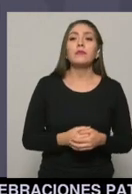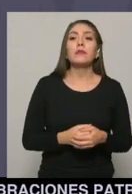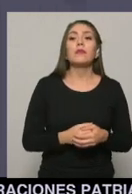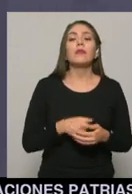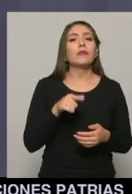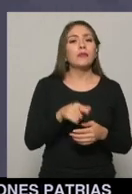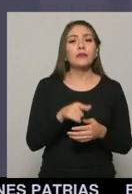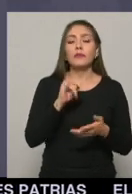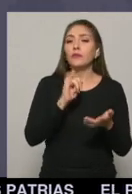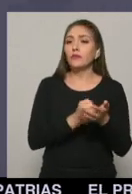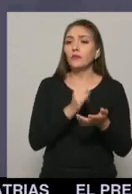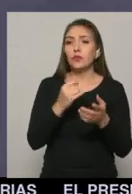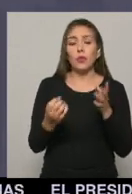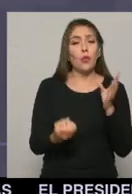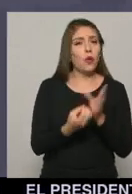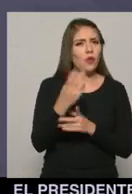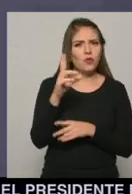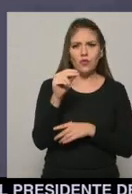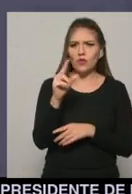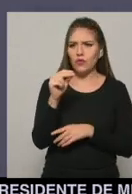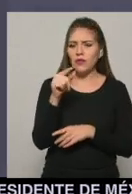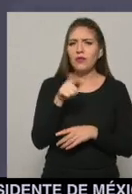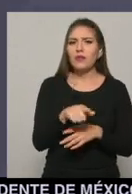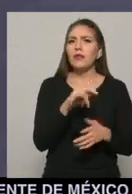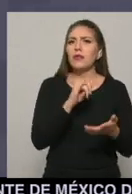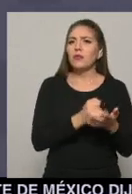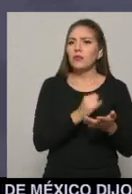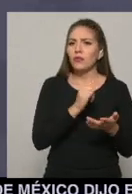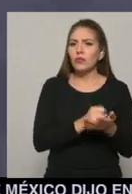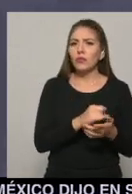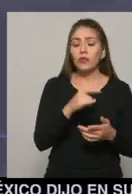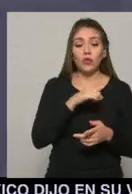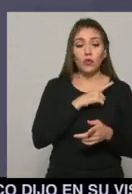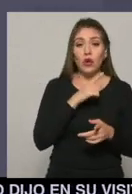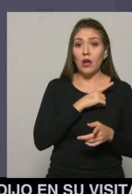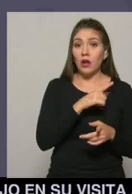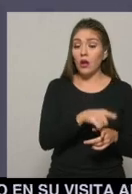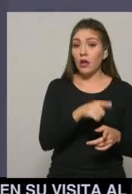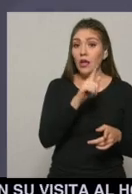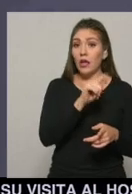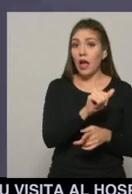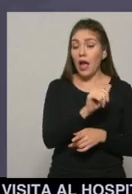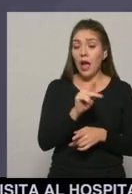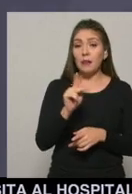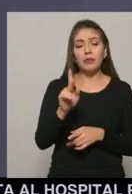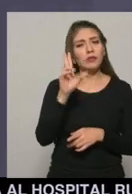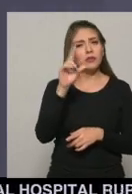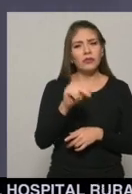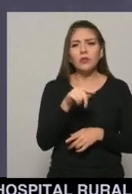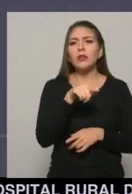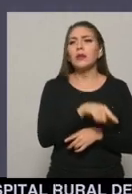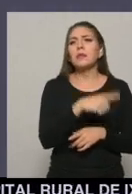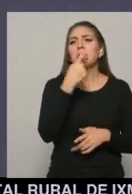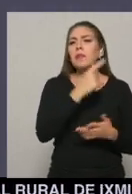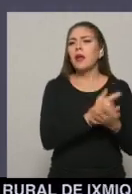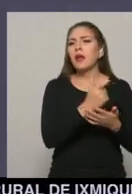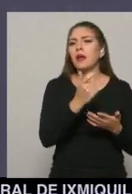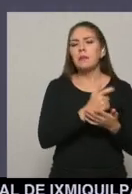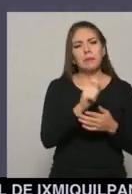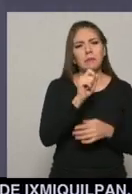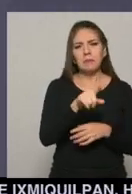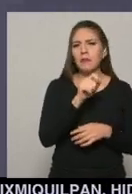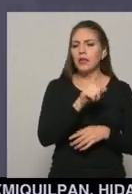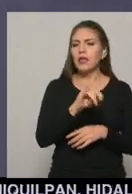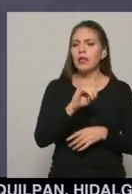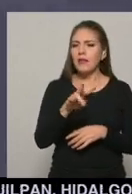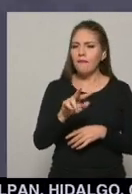un impuesto nuevo y no es un impuesto especial a las plataformas tecnológicas, es que paguen lo mismo el IVA